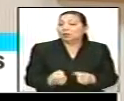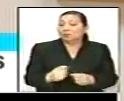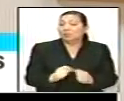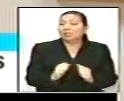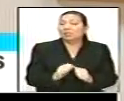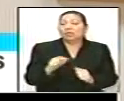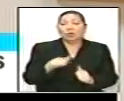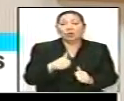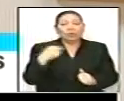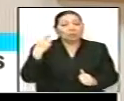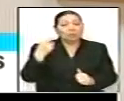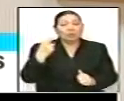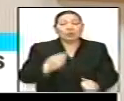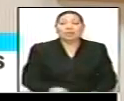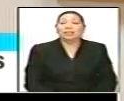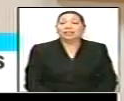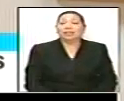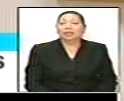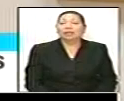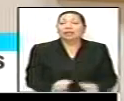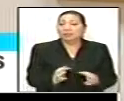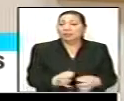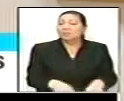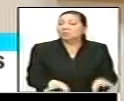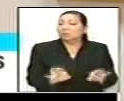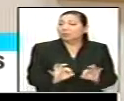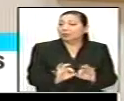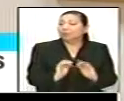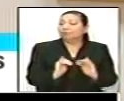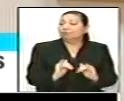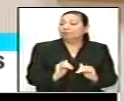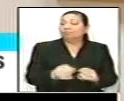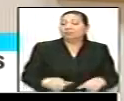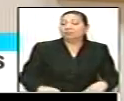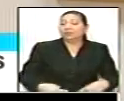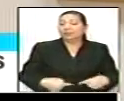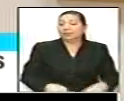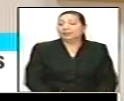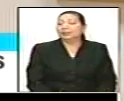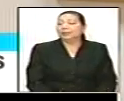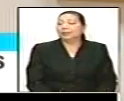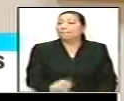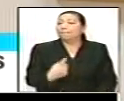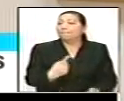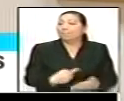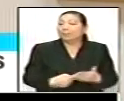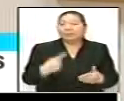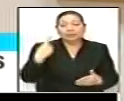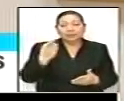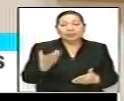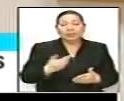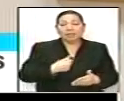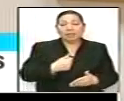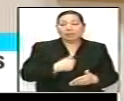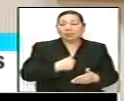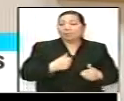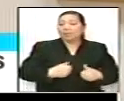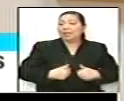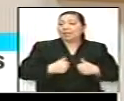otras políticas globales, creemos importante que hay un panorama desafiante para repensar la propia